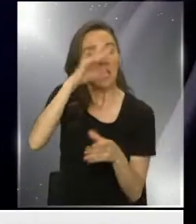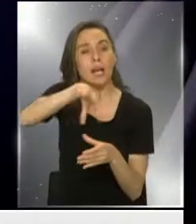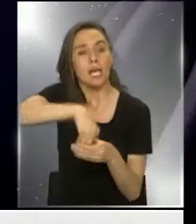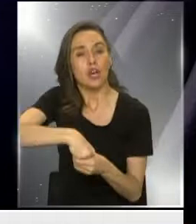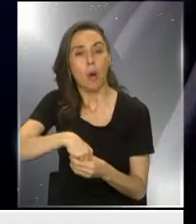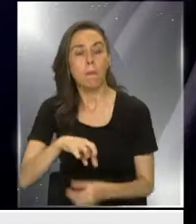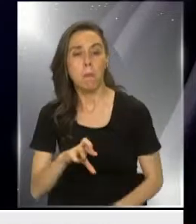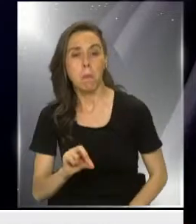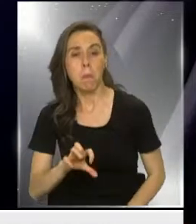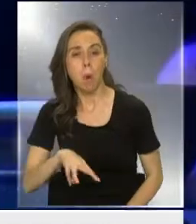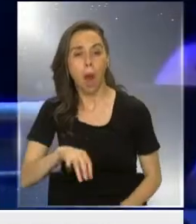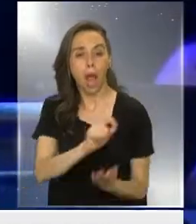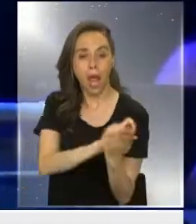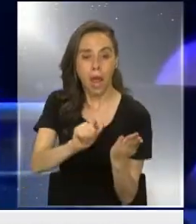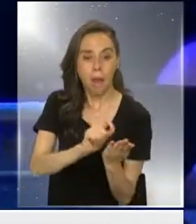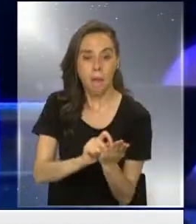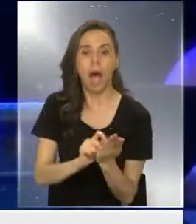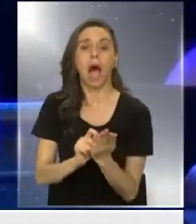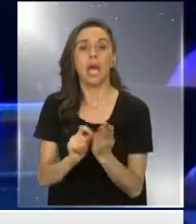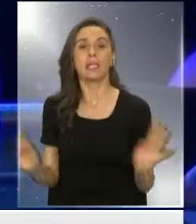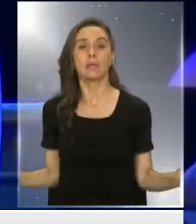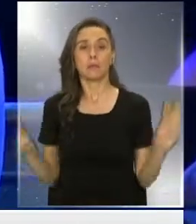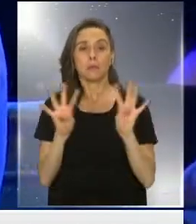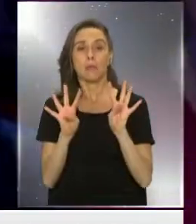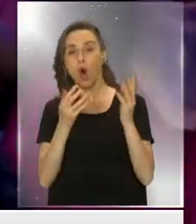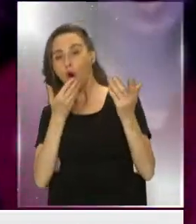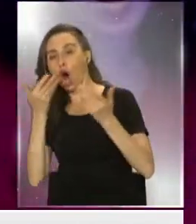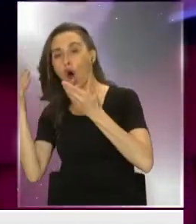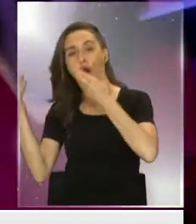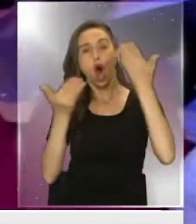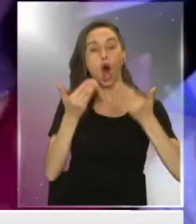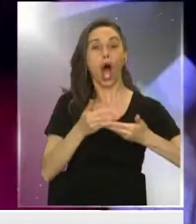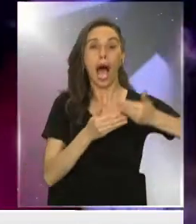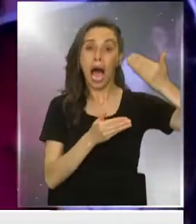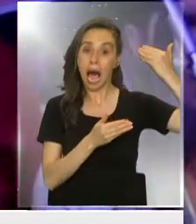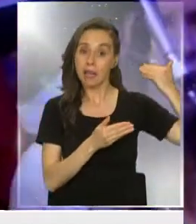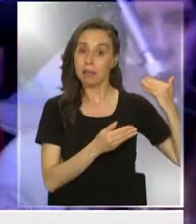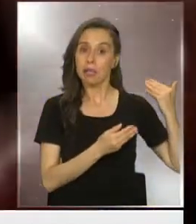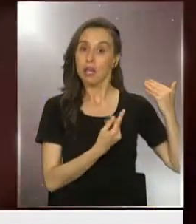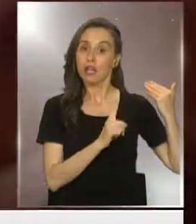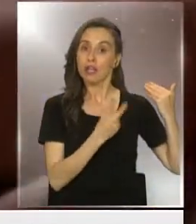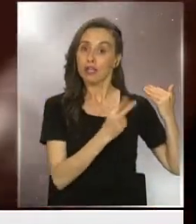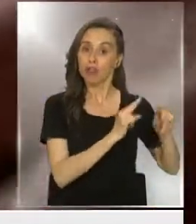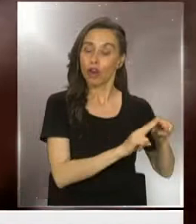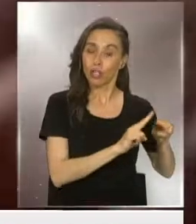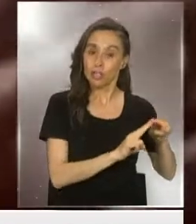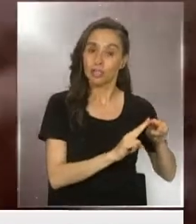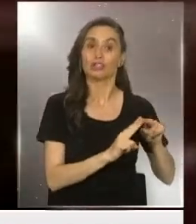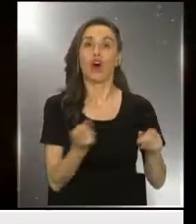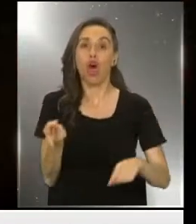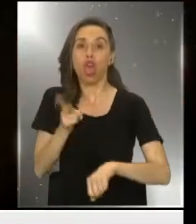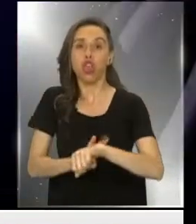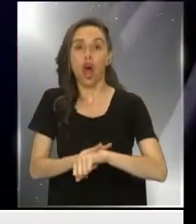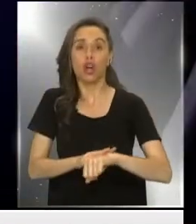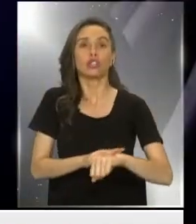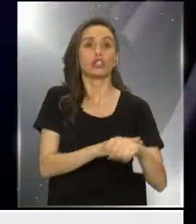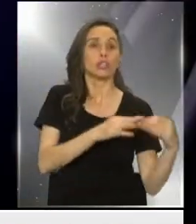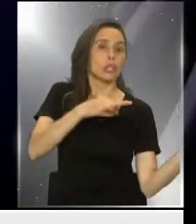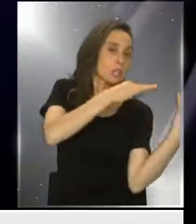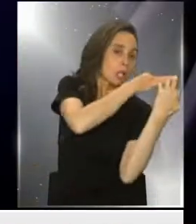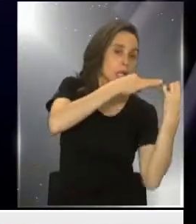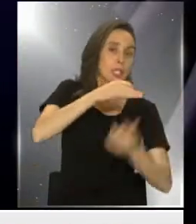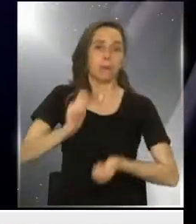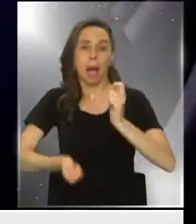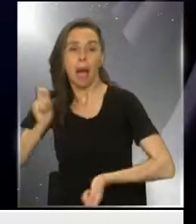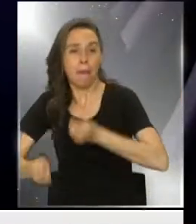la idea de incluir un coro, ¿ah? Cosa que no habíamos hecho en otra ocasión, una obra sinfónico-coral. ¿Ah? Me gusta complicarnos